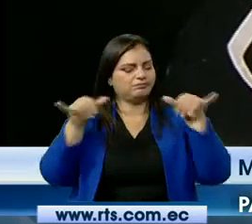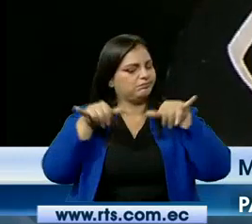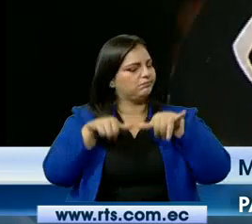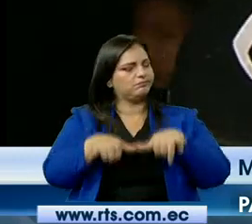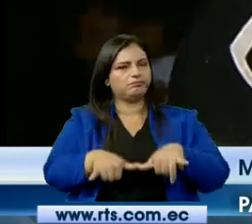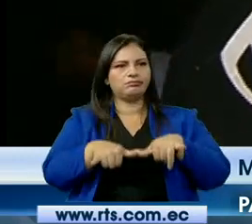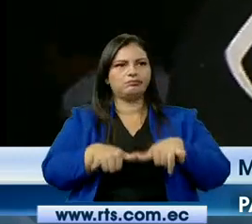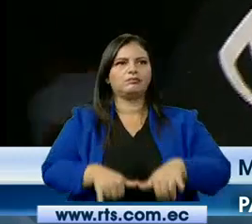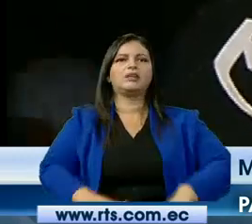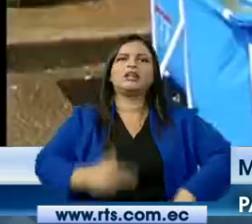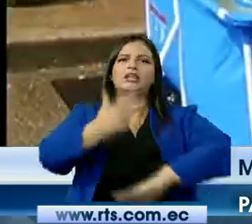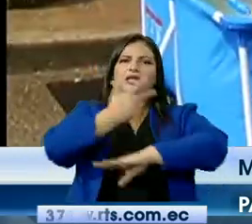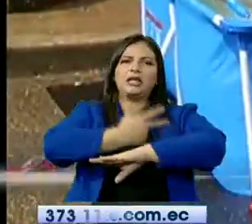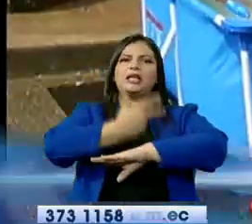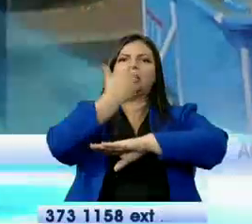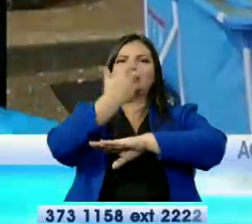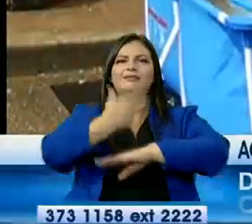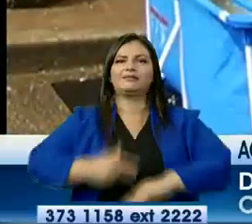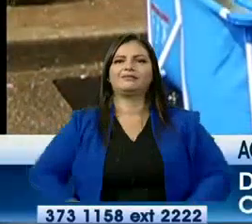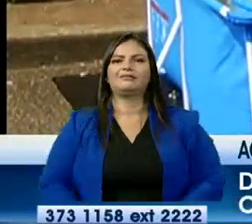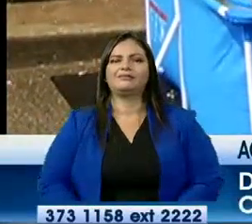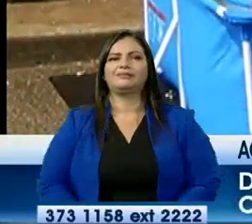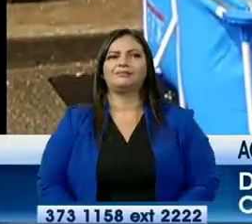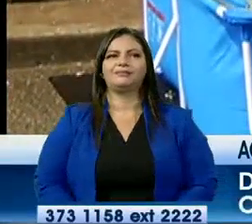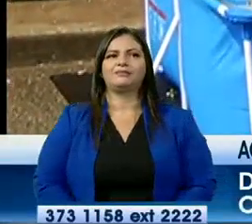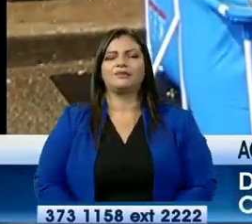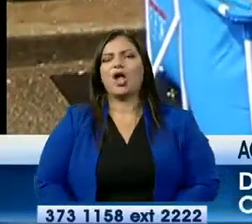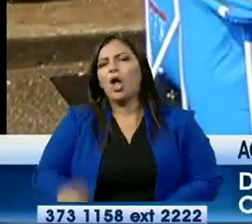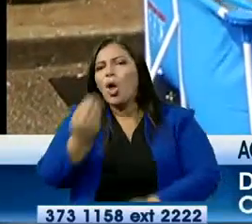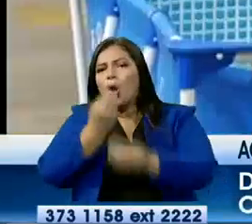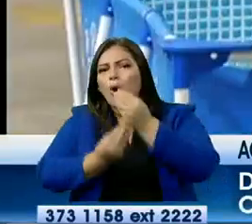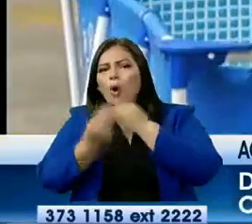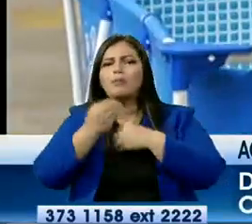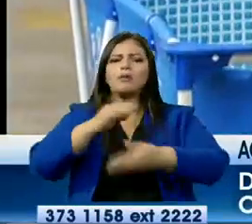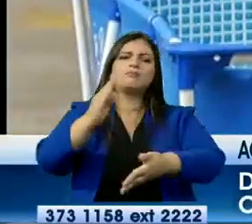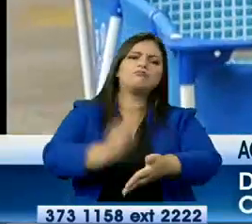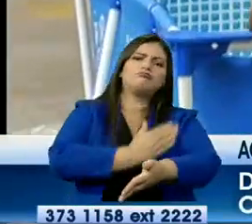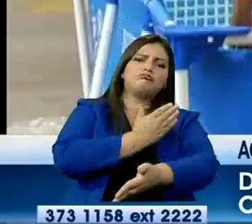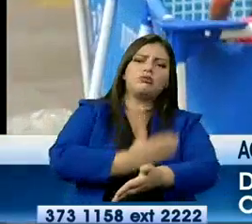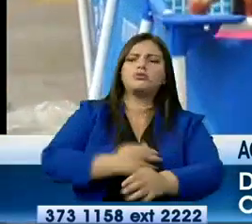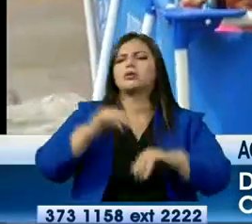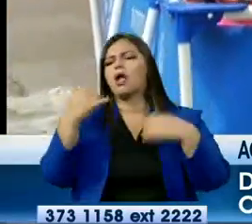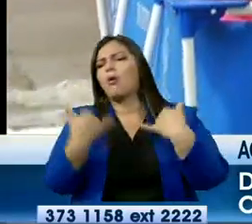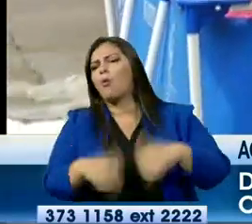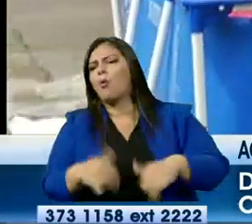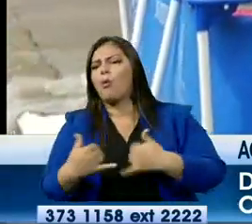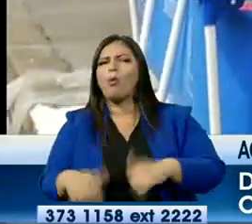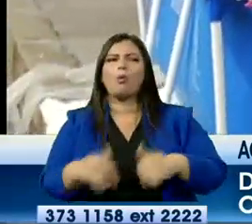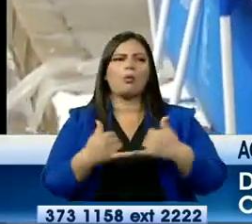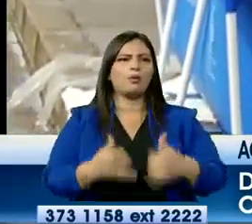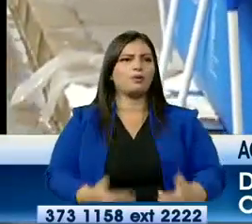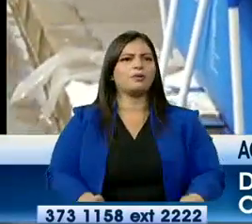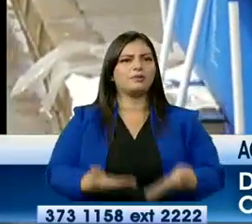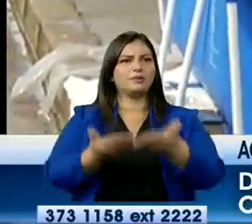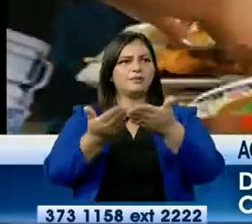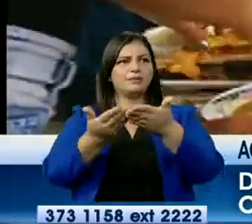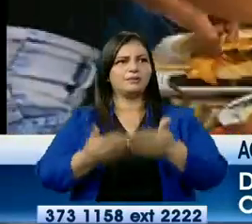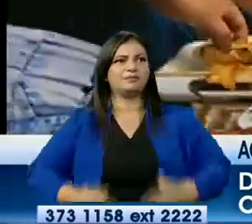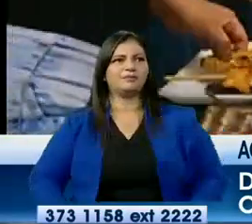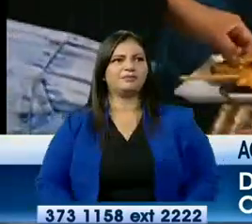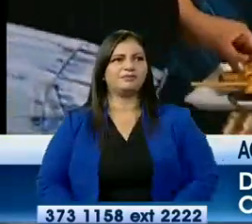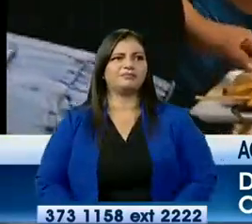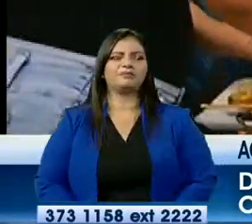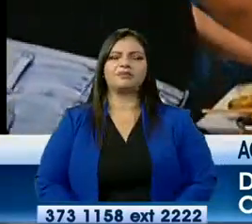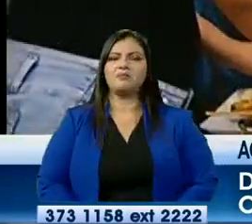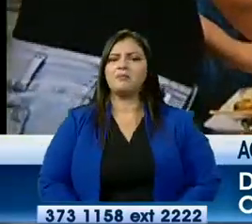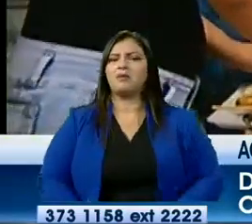estos 3 días. La buena música y comida casera no podían faltar. Y como es tan sencillo encender carbón y echarle